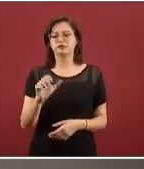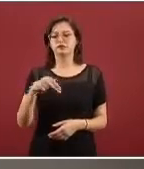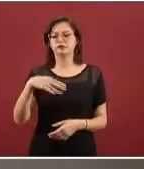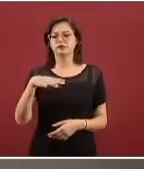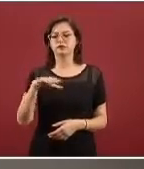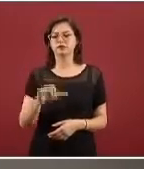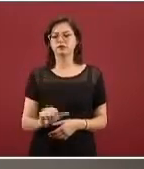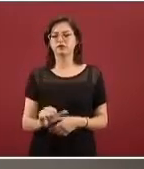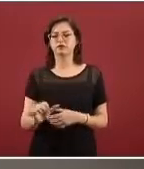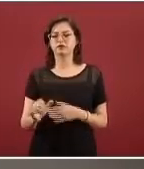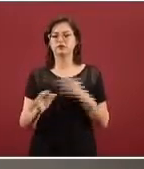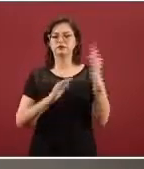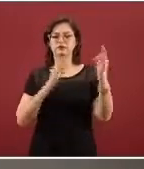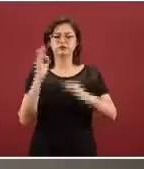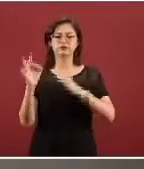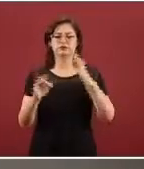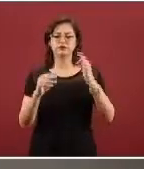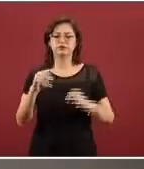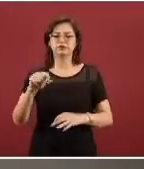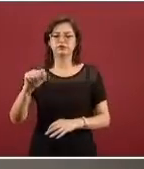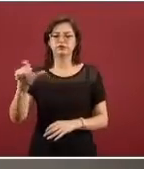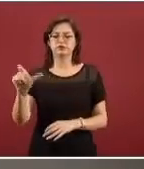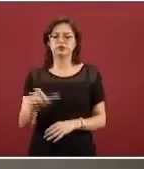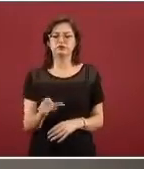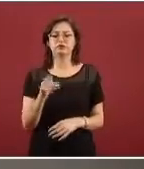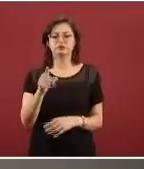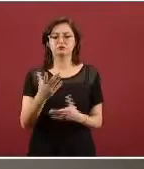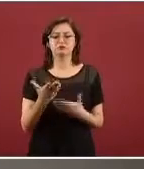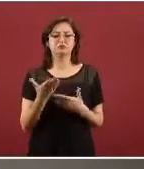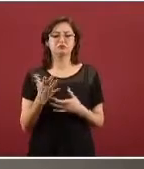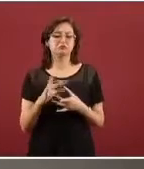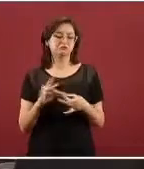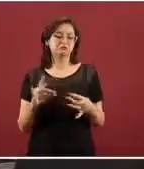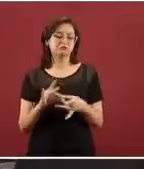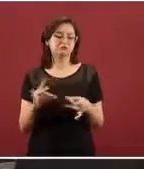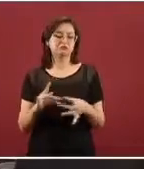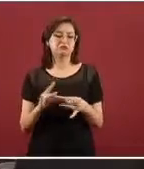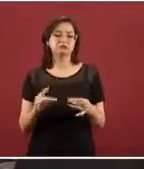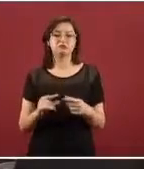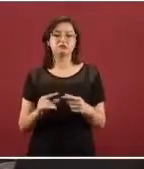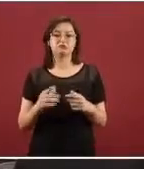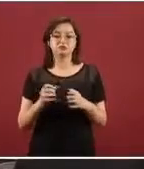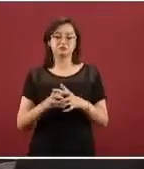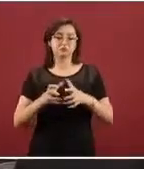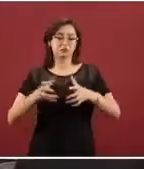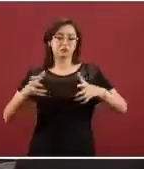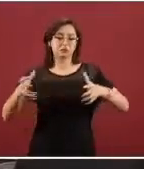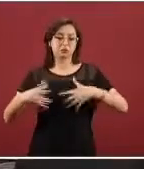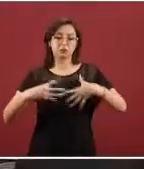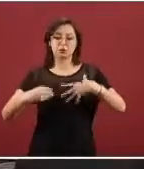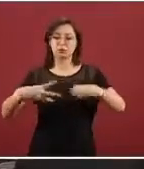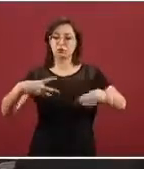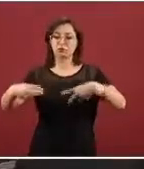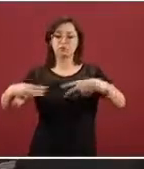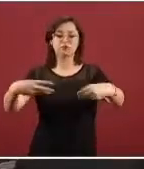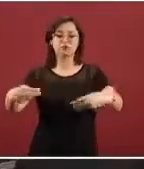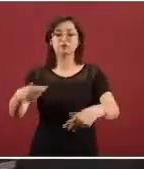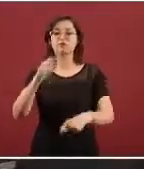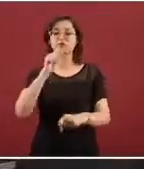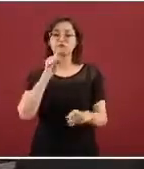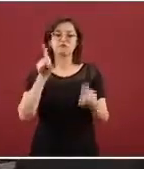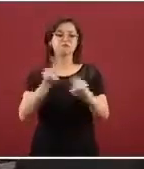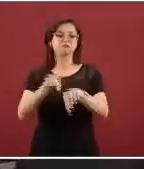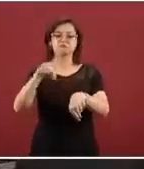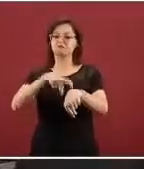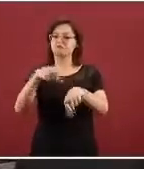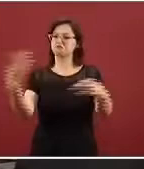preguntas, básicamente. Usted ya dijo que vamos en una fase de ascenso muy rápida. También mencionó que no habrá toque de